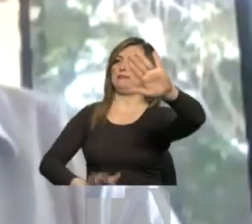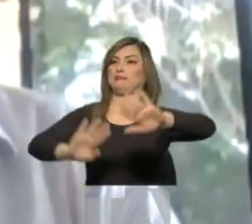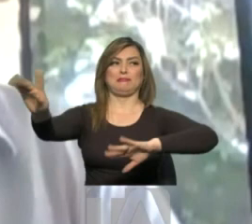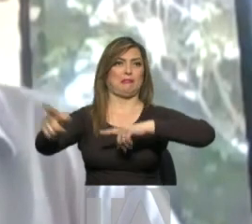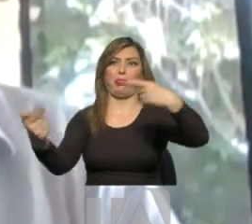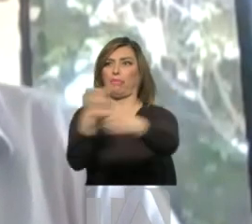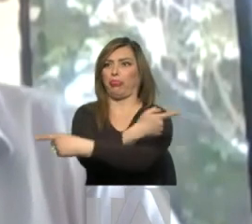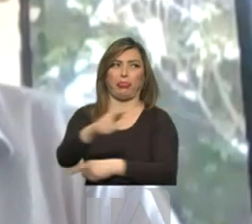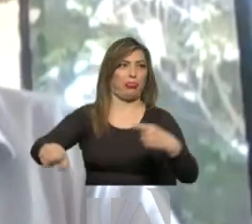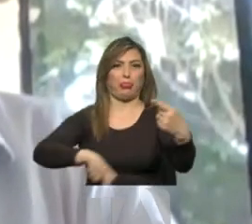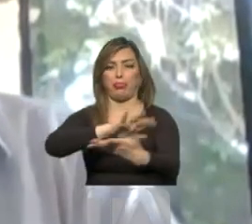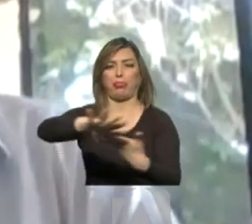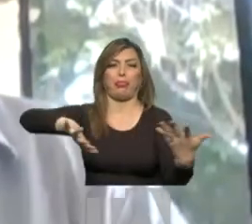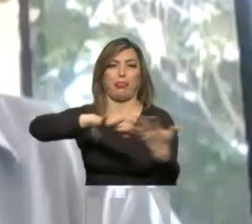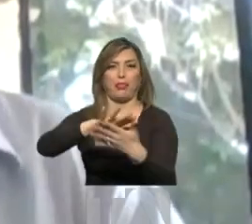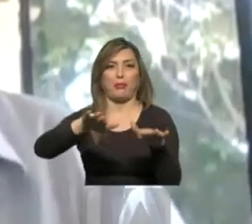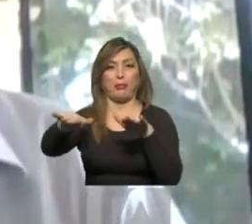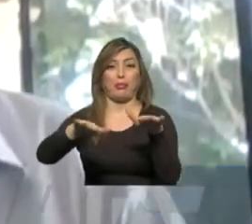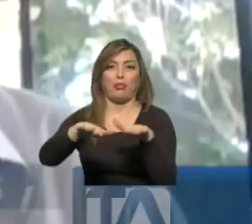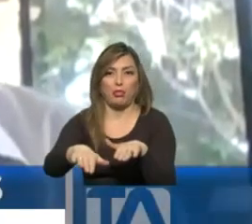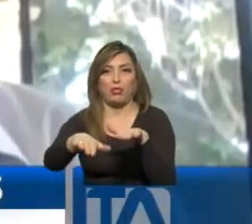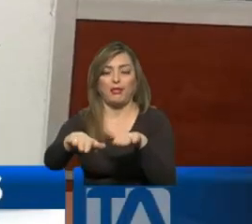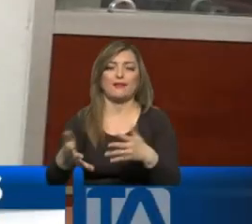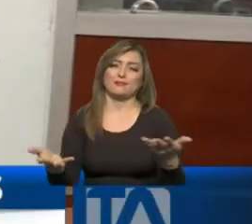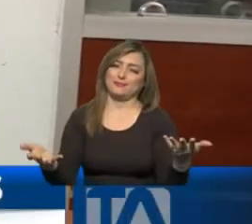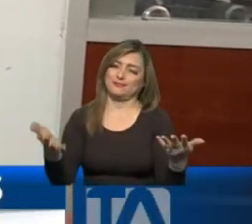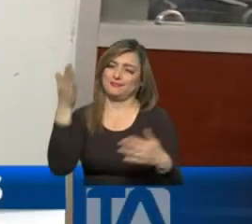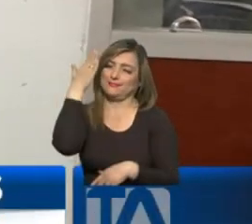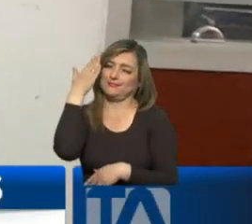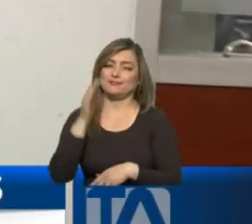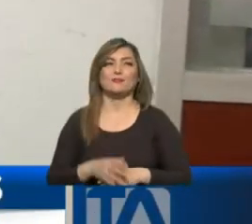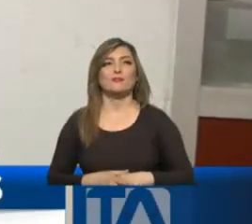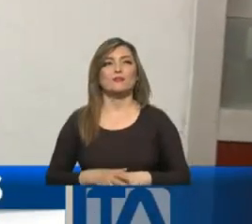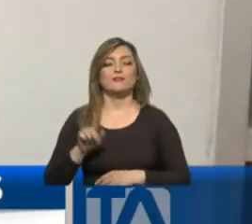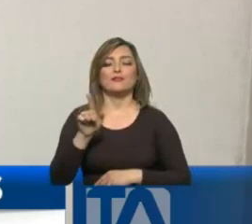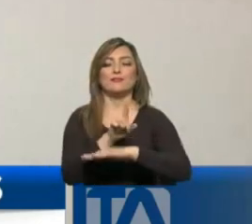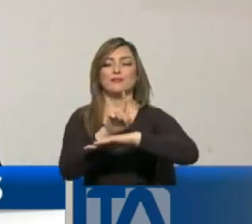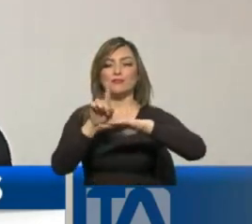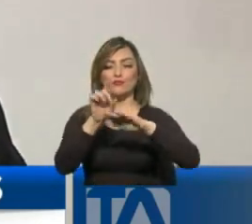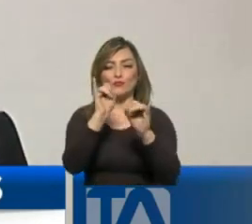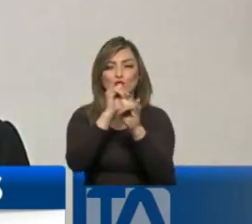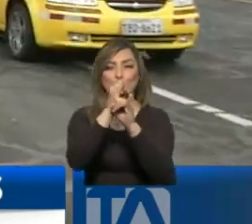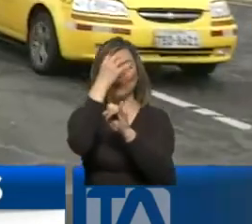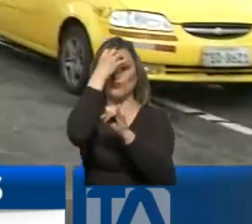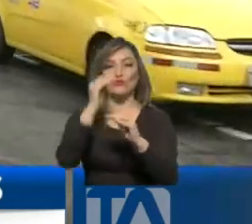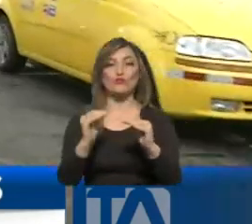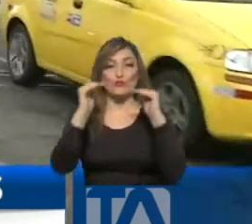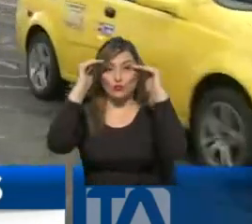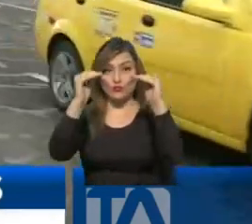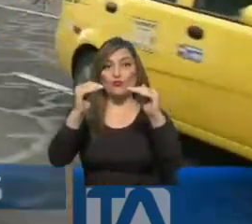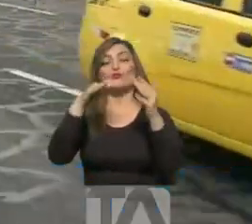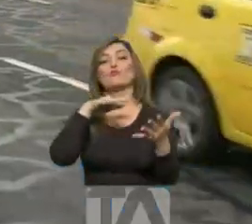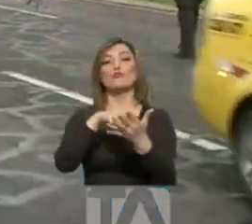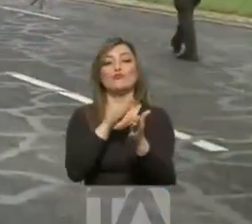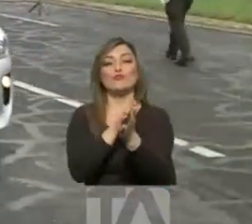tránsito los señores agentes y caotizan el tránsito. Según Joan Mora, quien es directivo de un instituto de educación superior que brinda